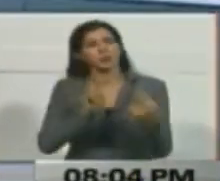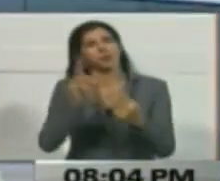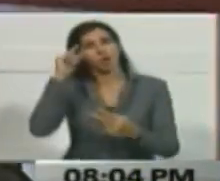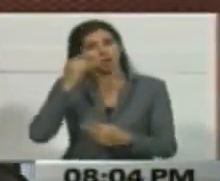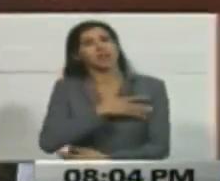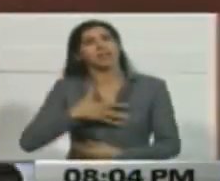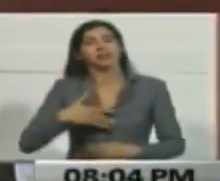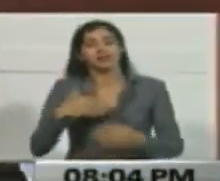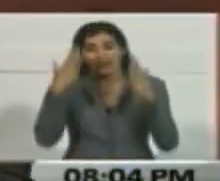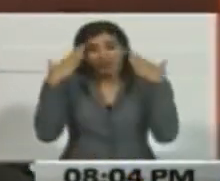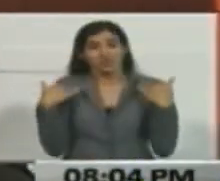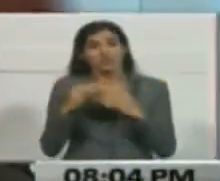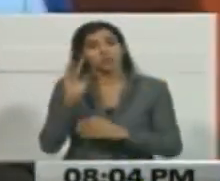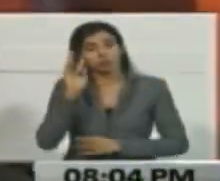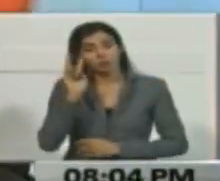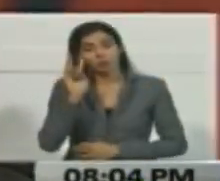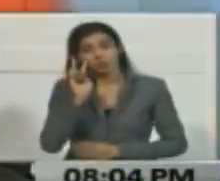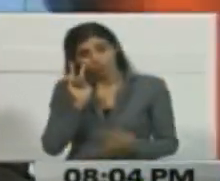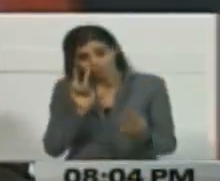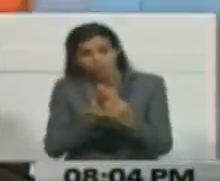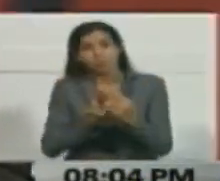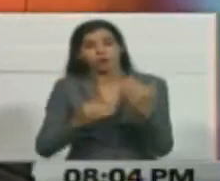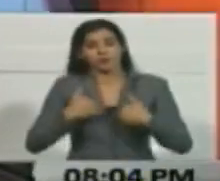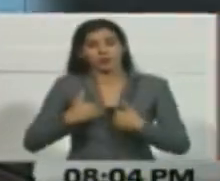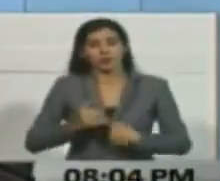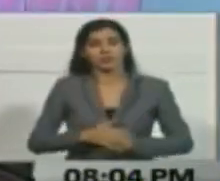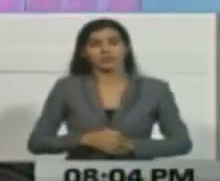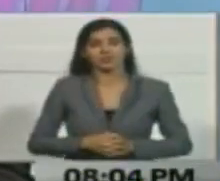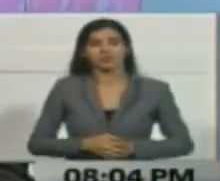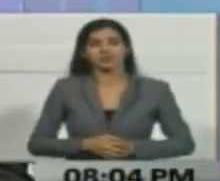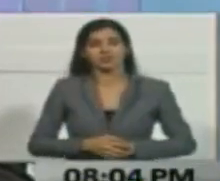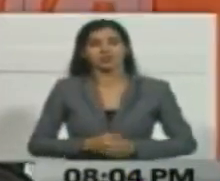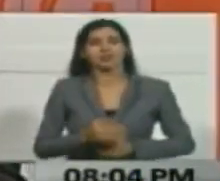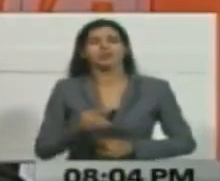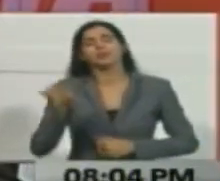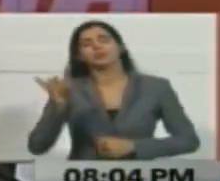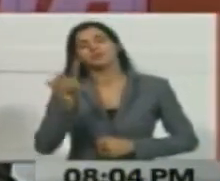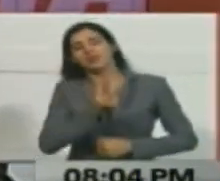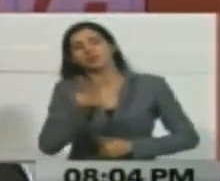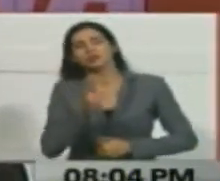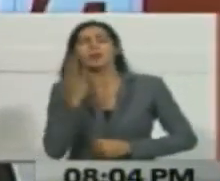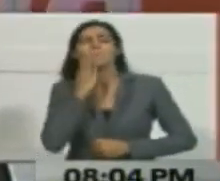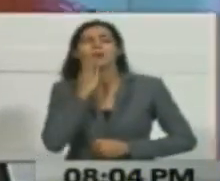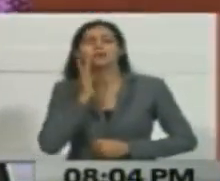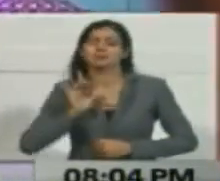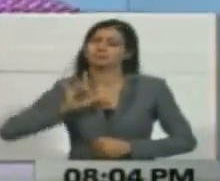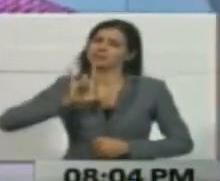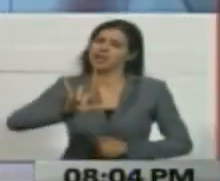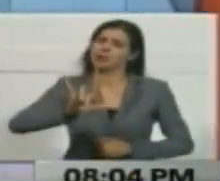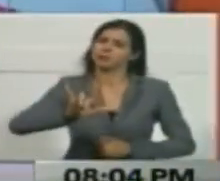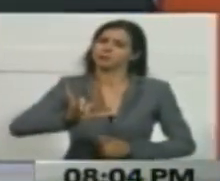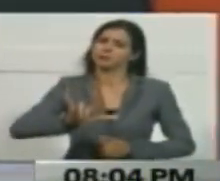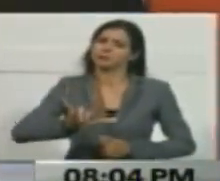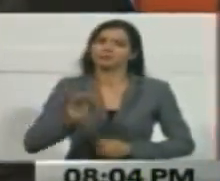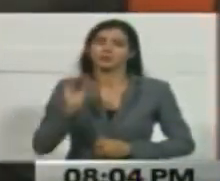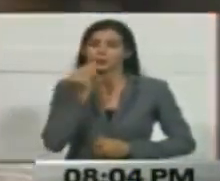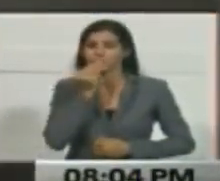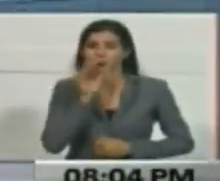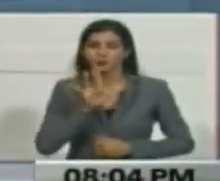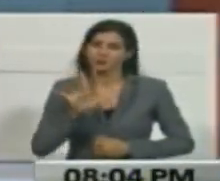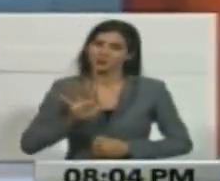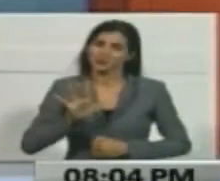la chinita, el próximo miércoles. Venezuela, madre mía, te amo en demasía. Hasta el miércoles.